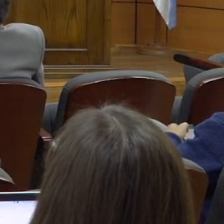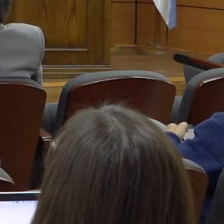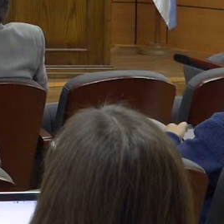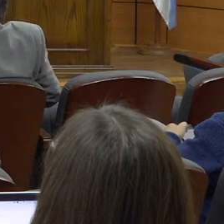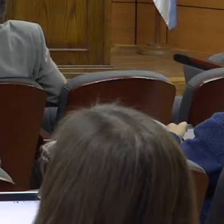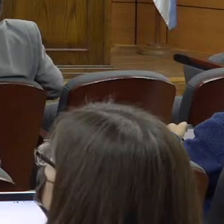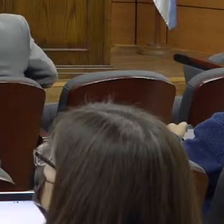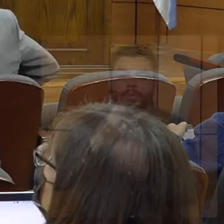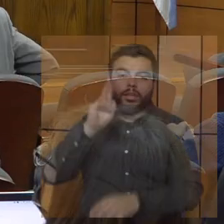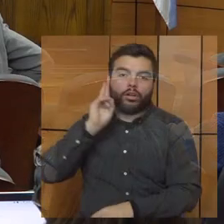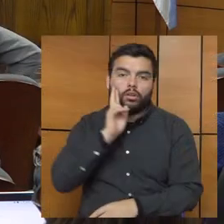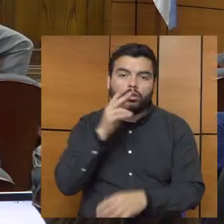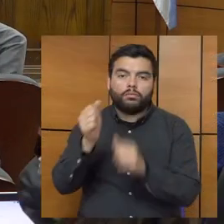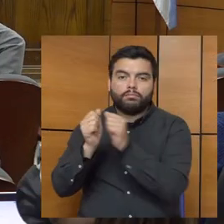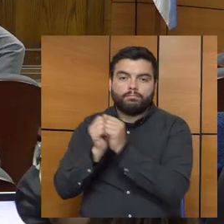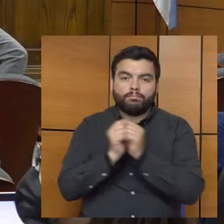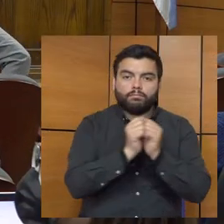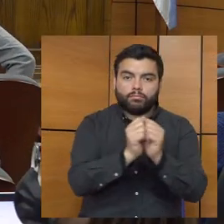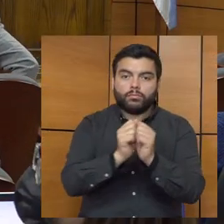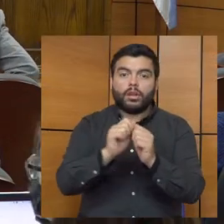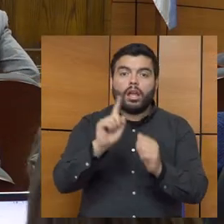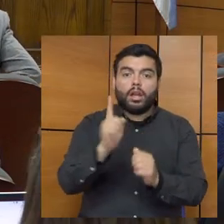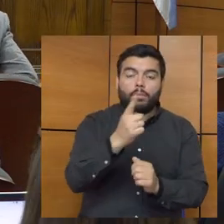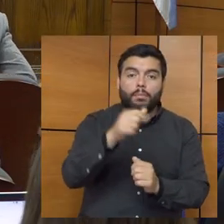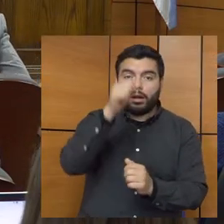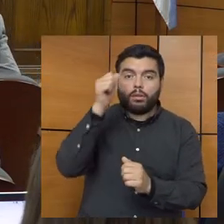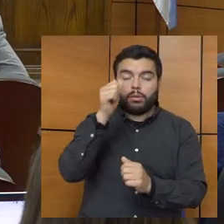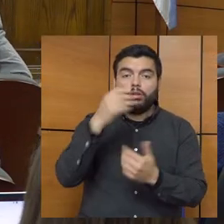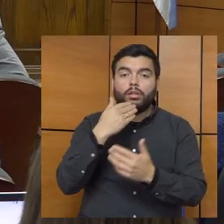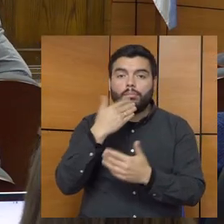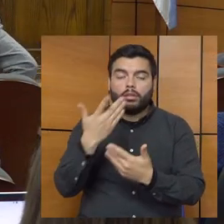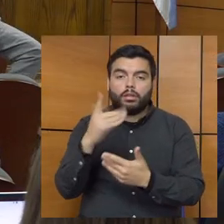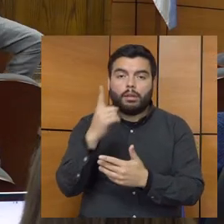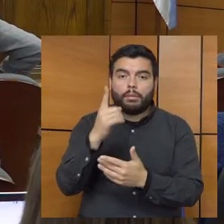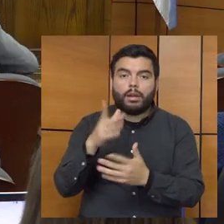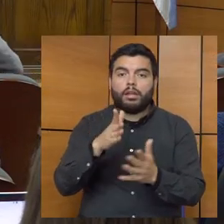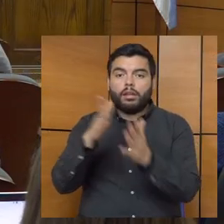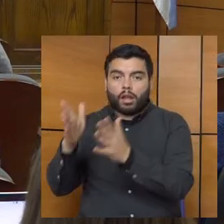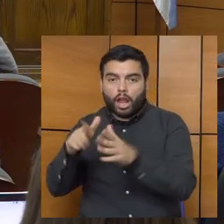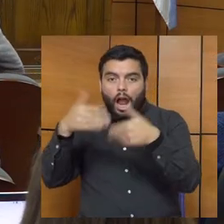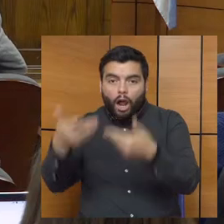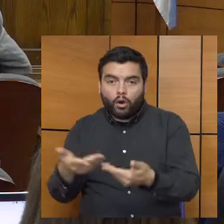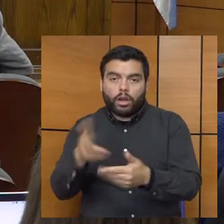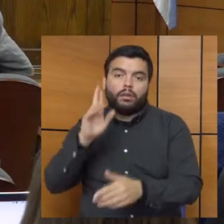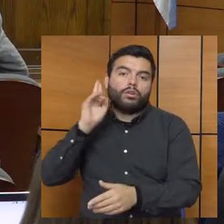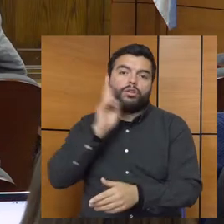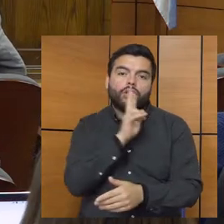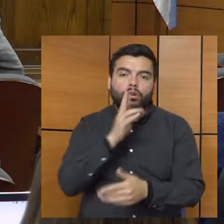Rodrigo Vega, que nos acompañó en la primera parte, y saludamos a Rodrigo Uribe, quien